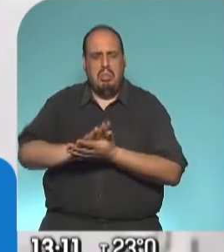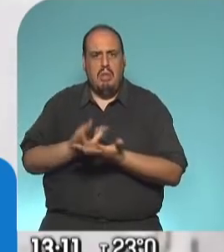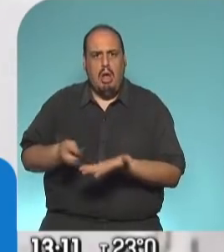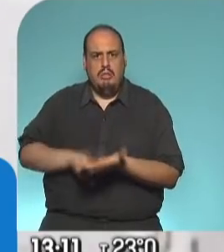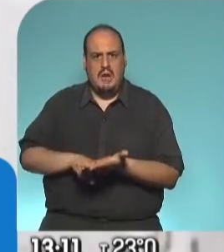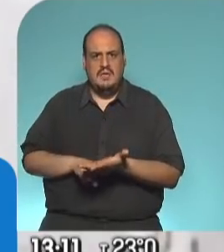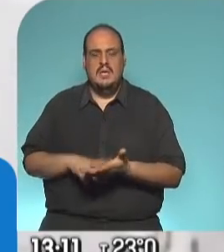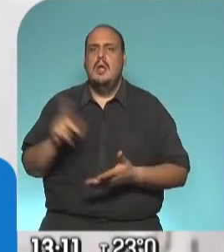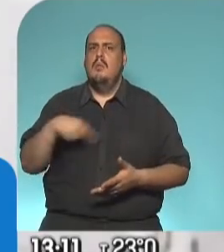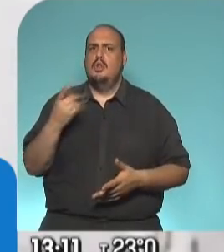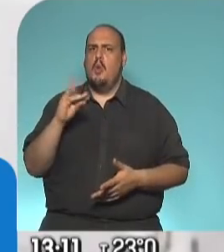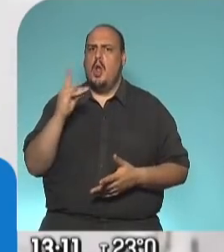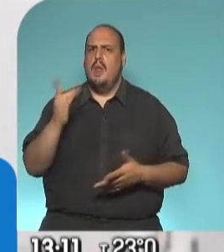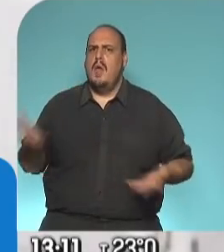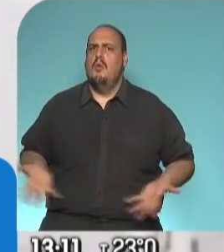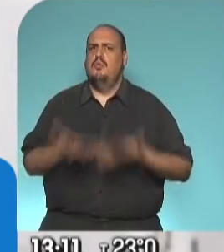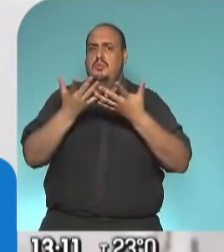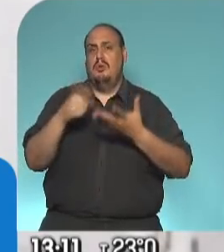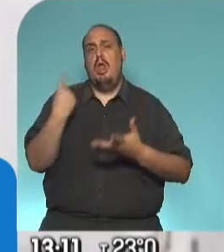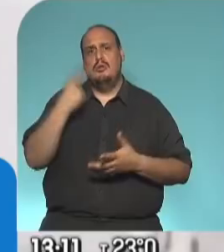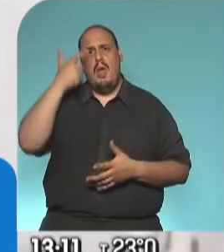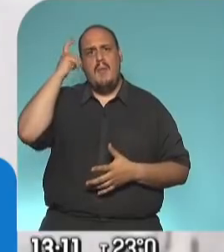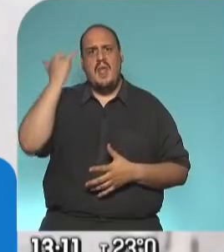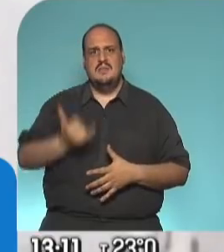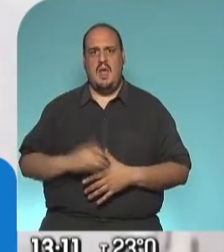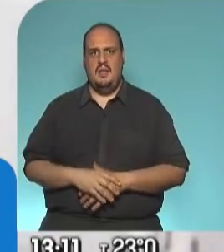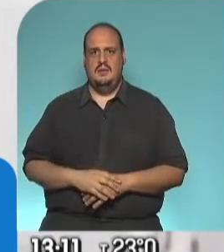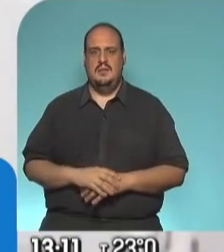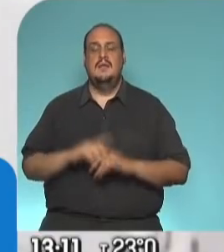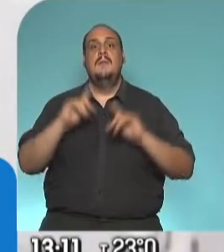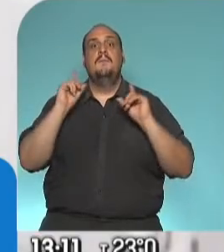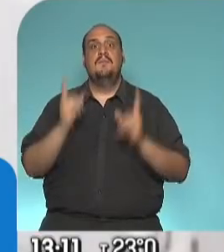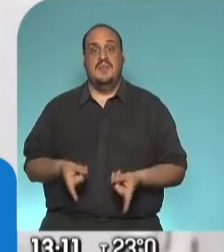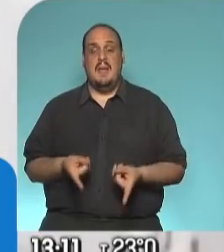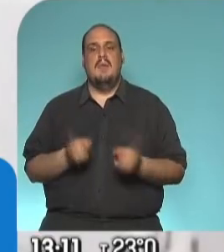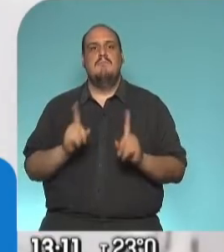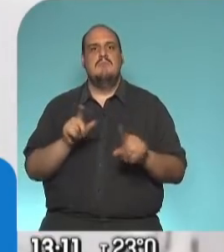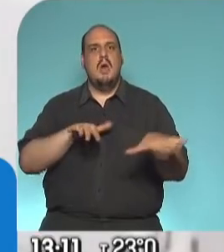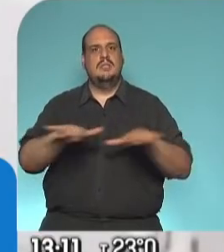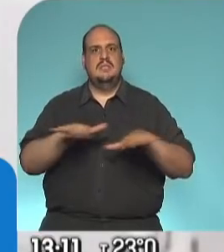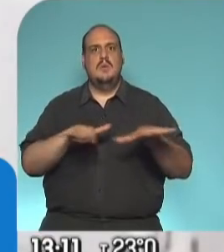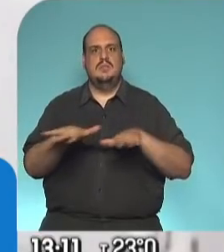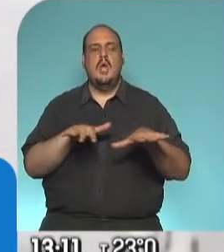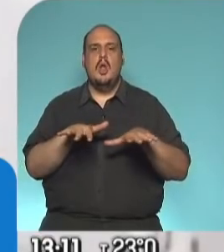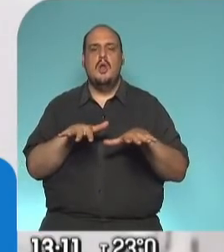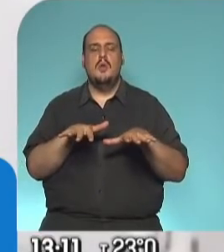adelante a Bolivia con la experiencia que tenemos. Y también enfrentar como la situación de